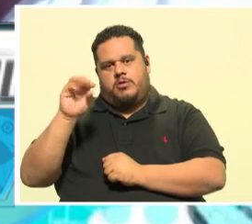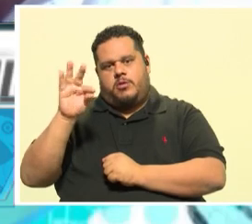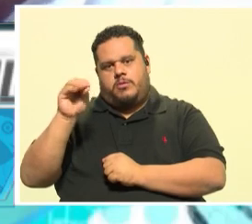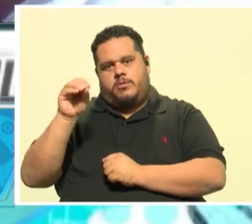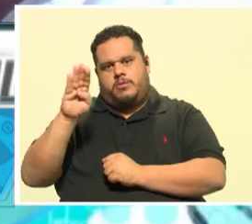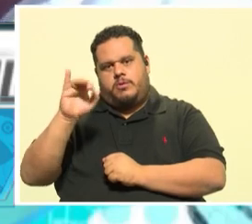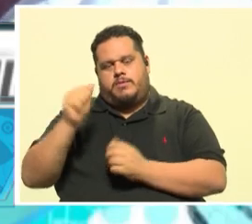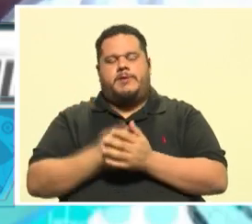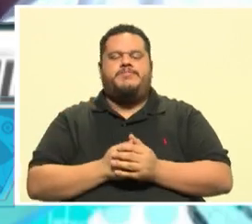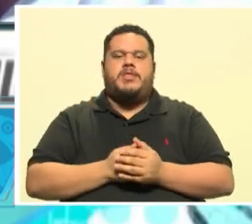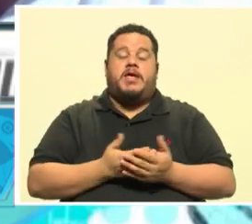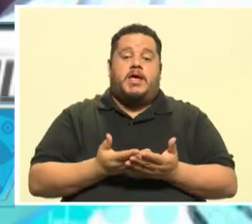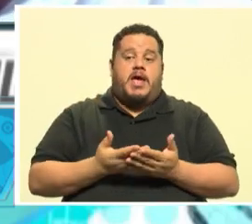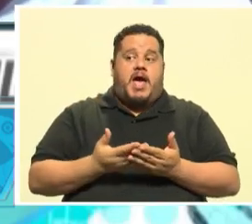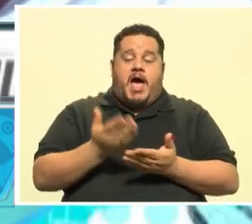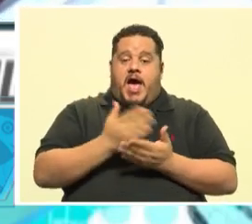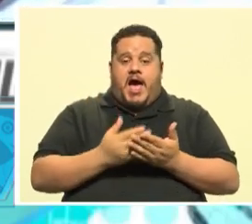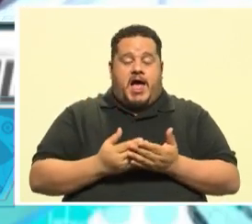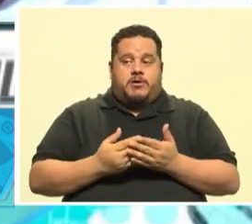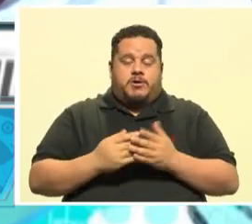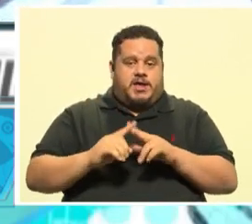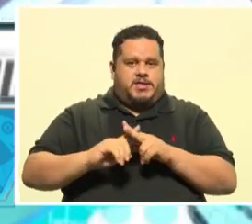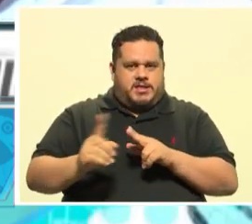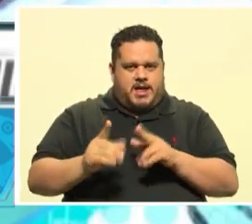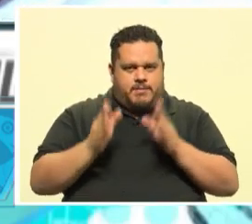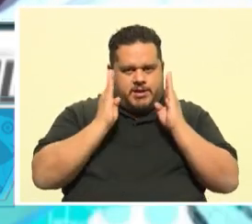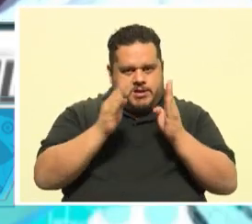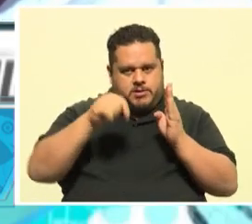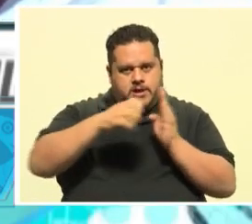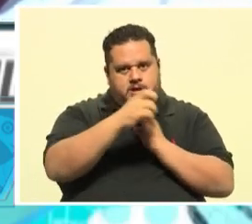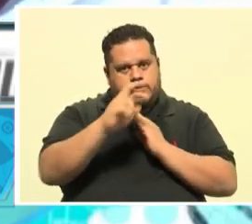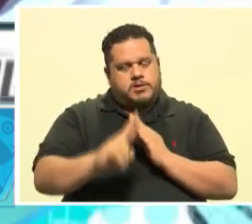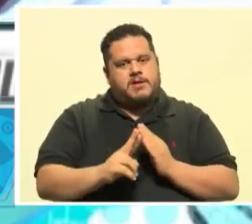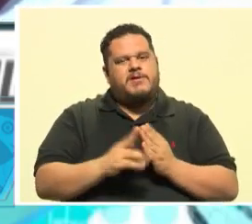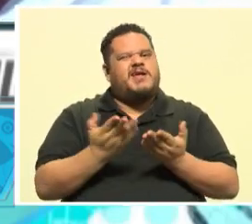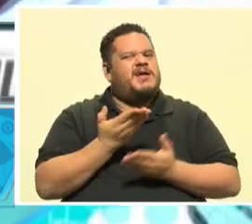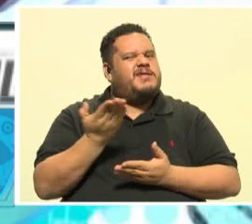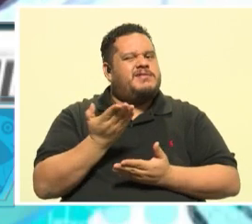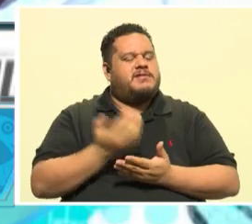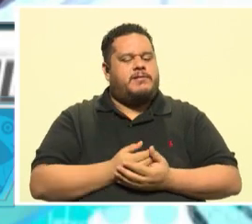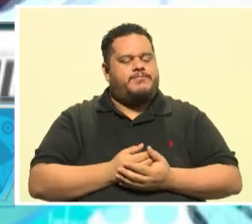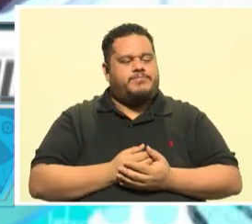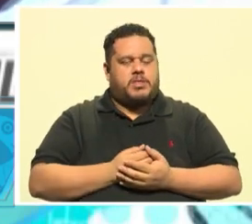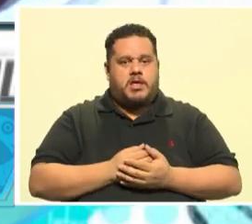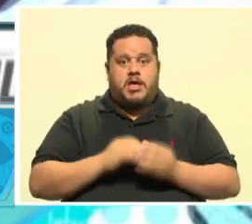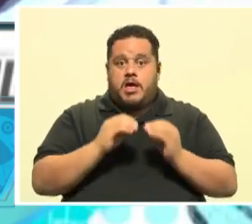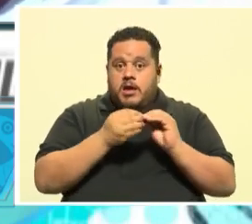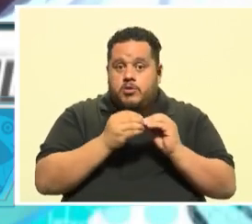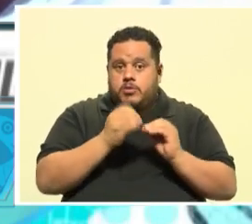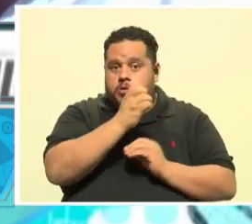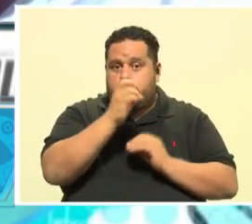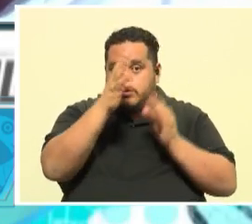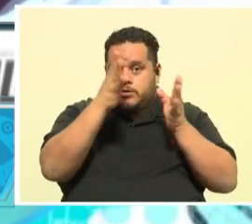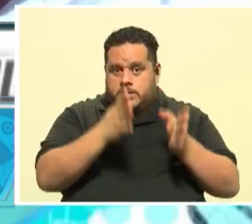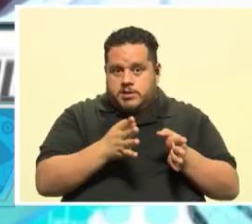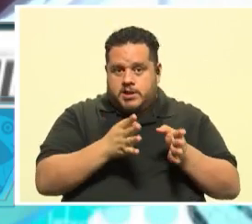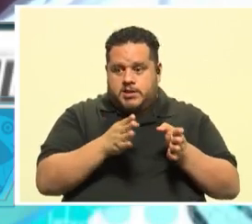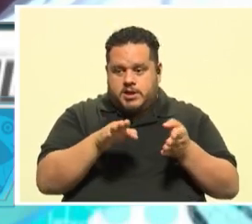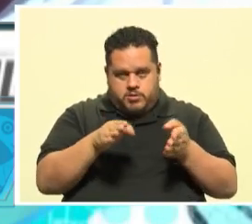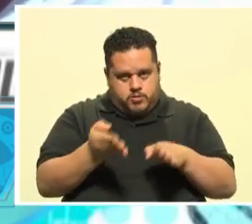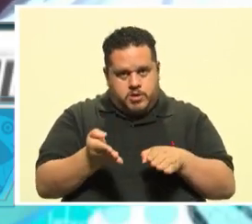ha reconocido. Pero más allá de eso, es una enorme incógnita. Hoy los medios de comunicación, la prensa, la